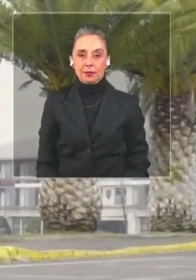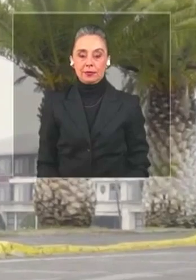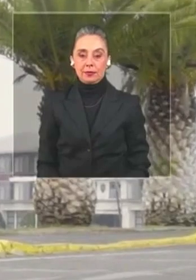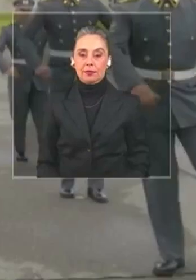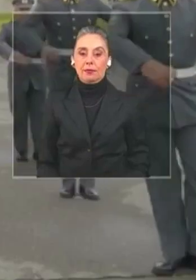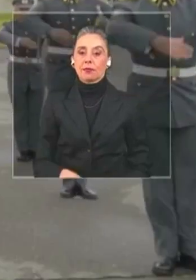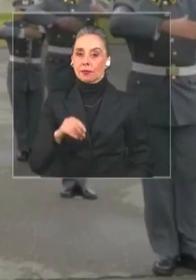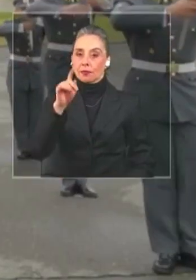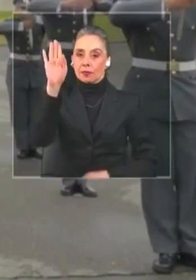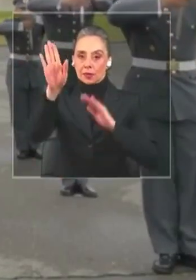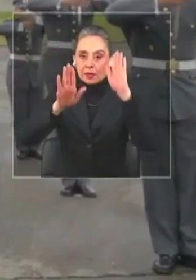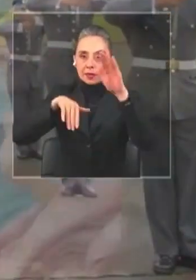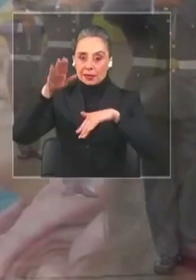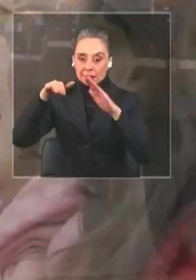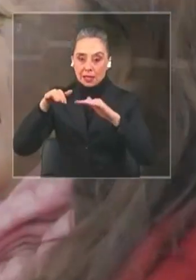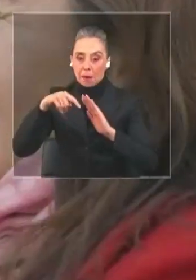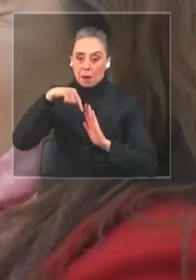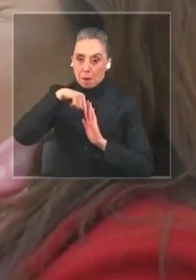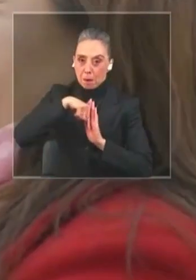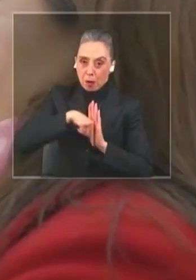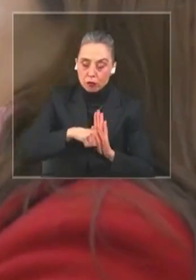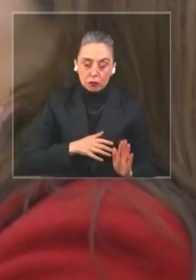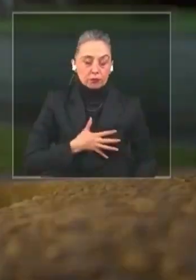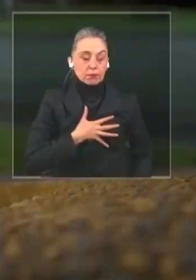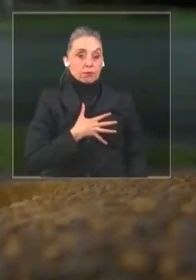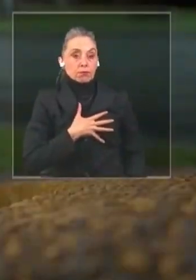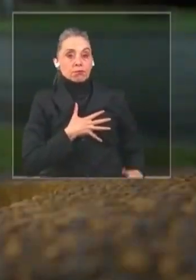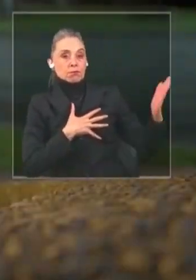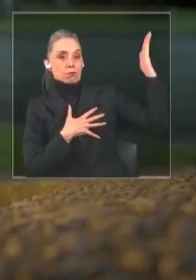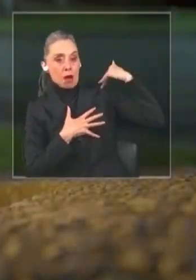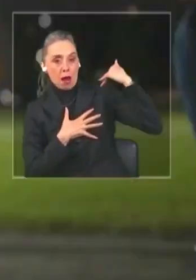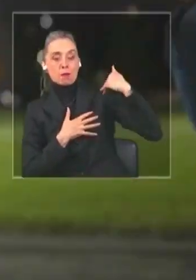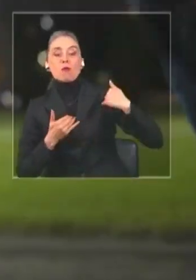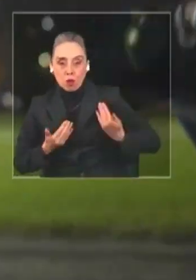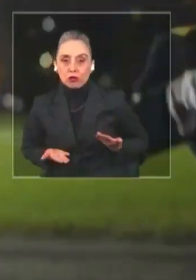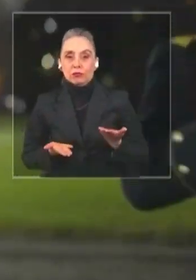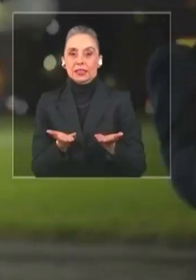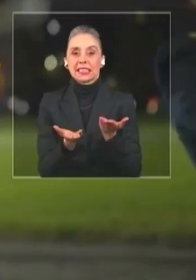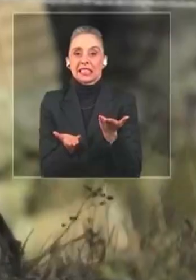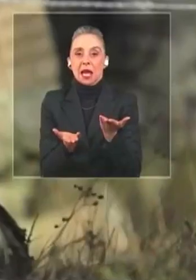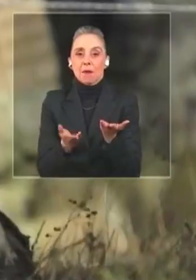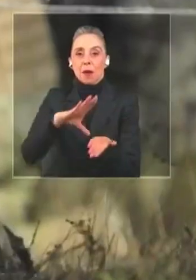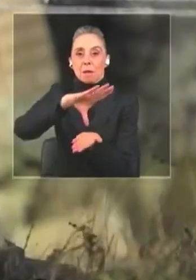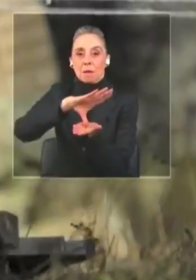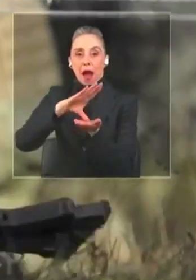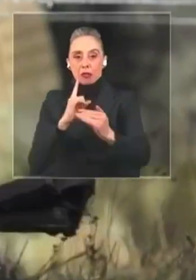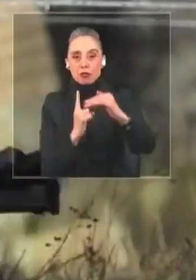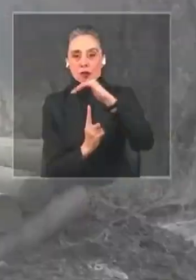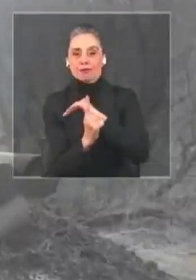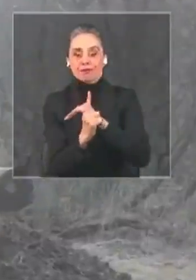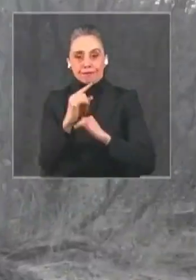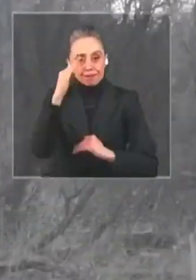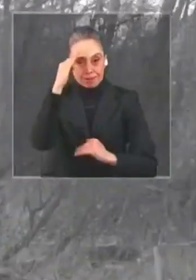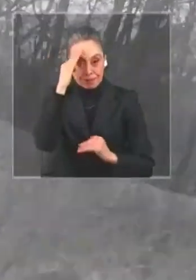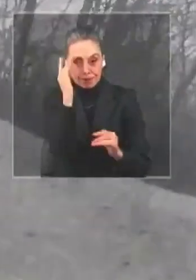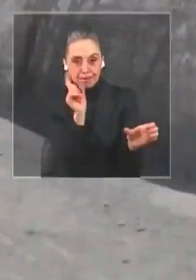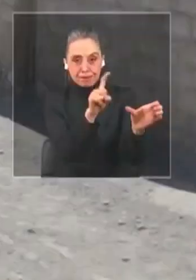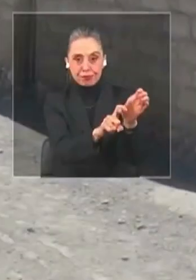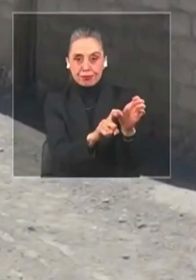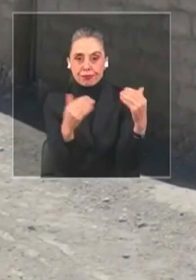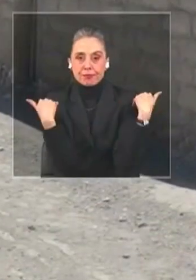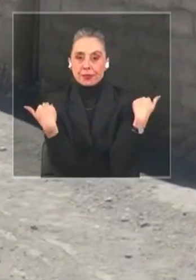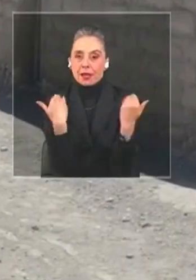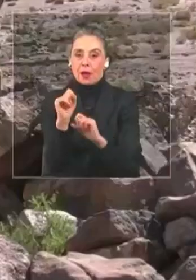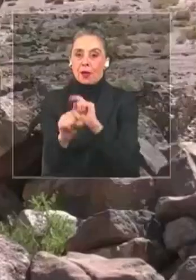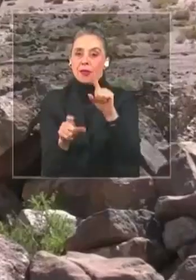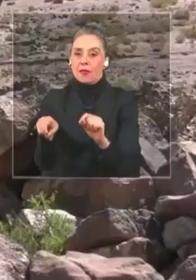Un llamado profundo nos impulsa a servir a la patria. Nos entrenamos para la defensa